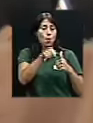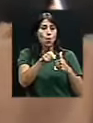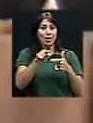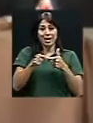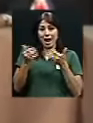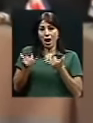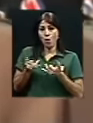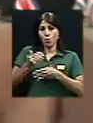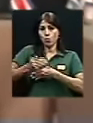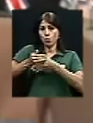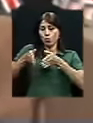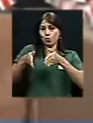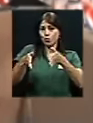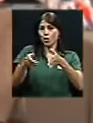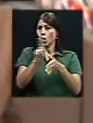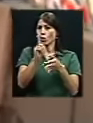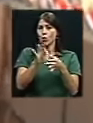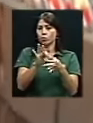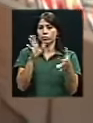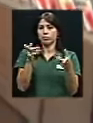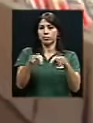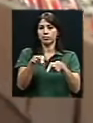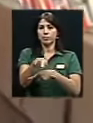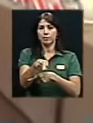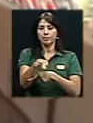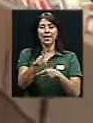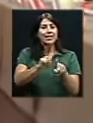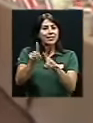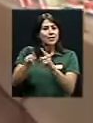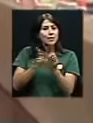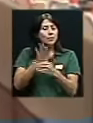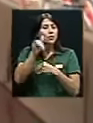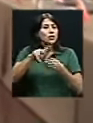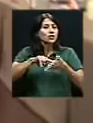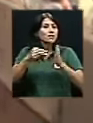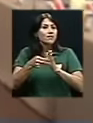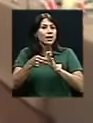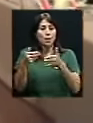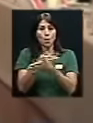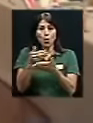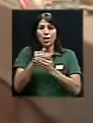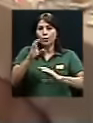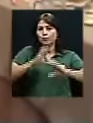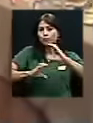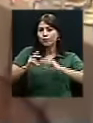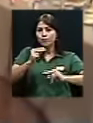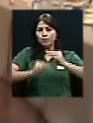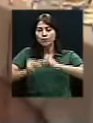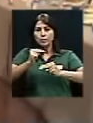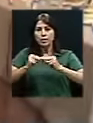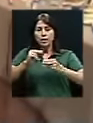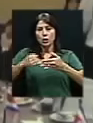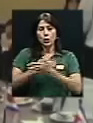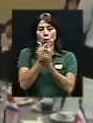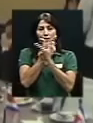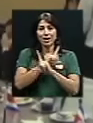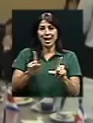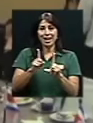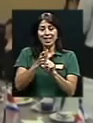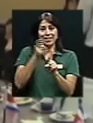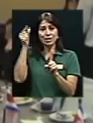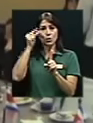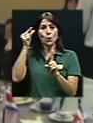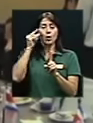coincidencia. Esta serie de proyectos son un claro ajedrez del modelo neoliberal que se ha impulsado con fuerza desde el gobierno